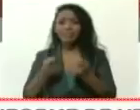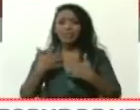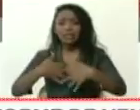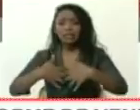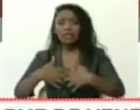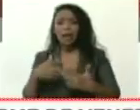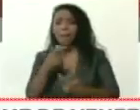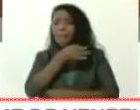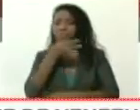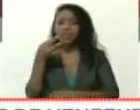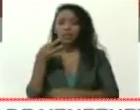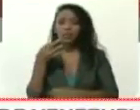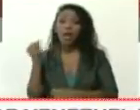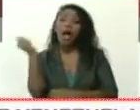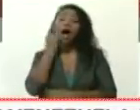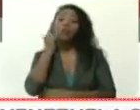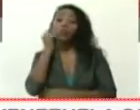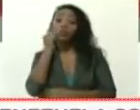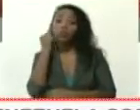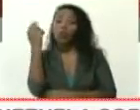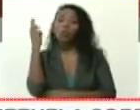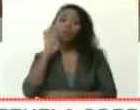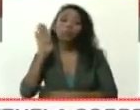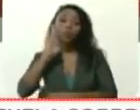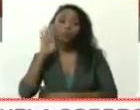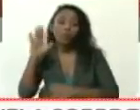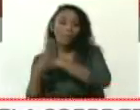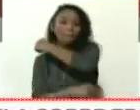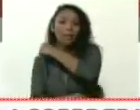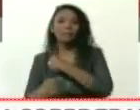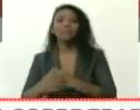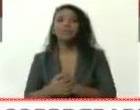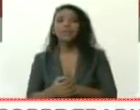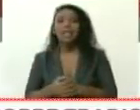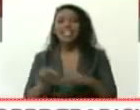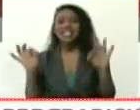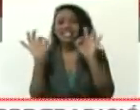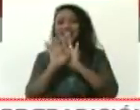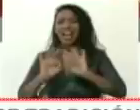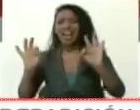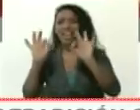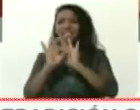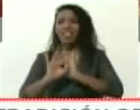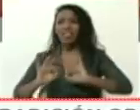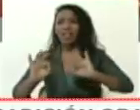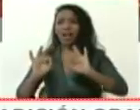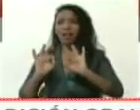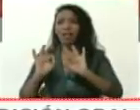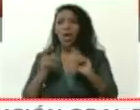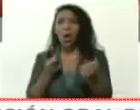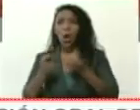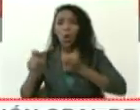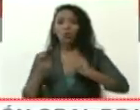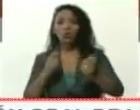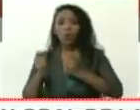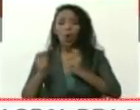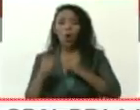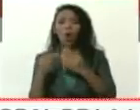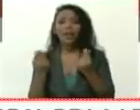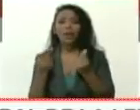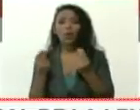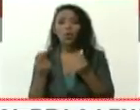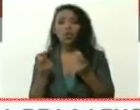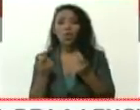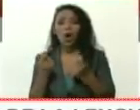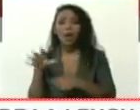Los acusan de corrupción y ni siquiera llegaron a controlar los recursos en el